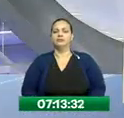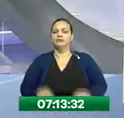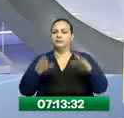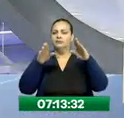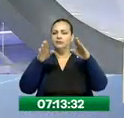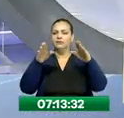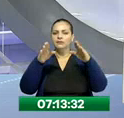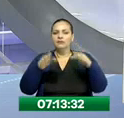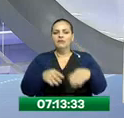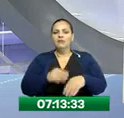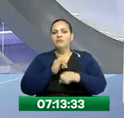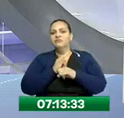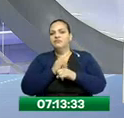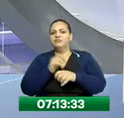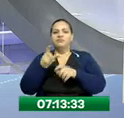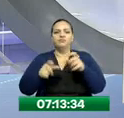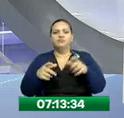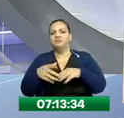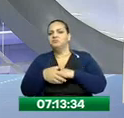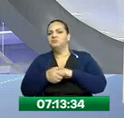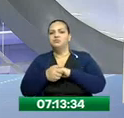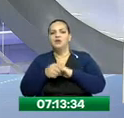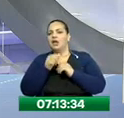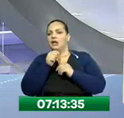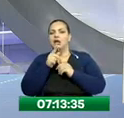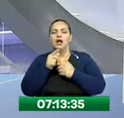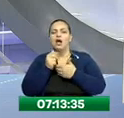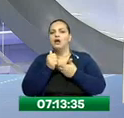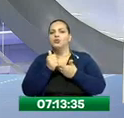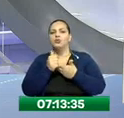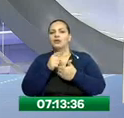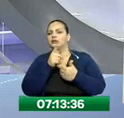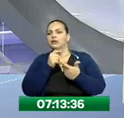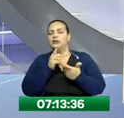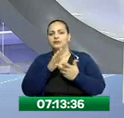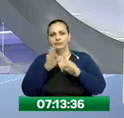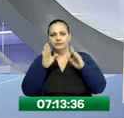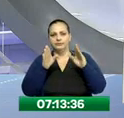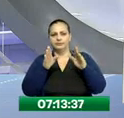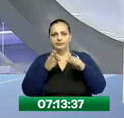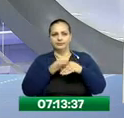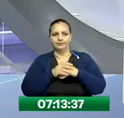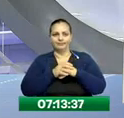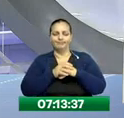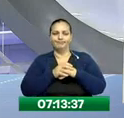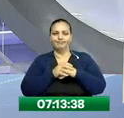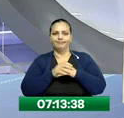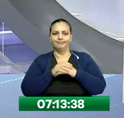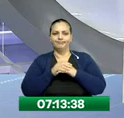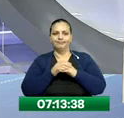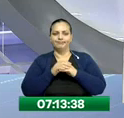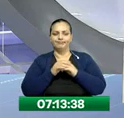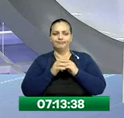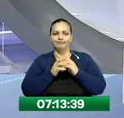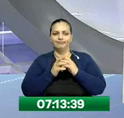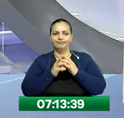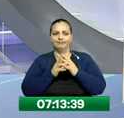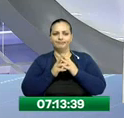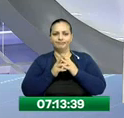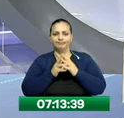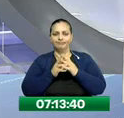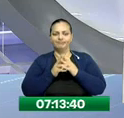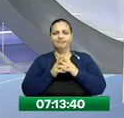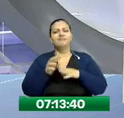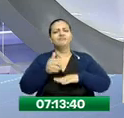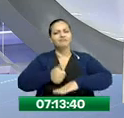atentos haciendo el seguimiento respectivo a efectos de poder constatar la ayuda que seguramente va a llegar por